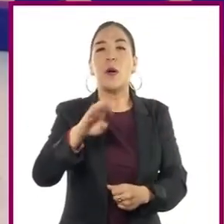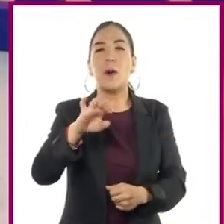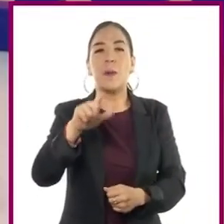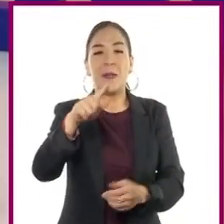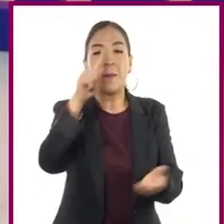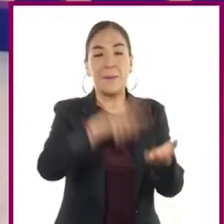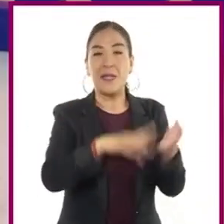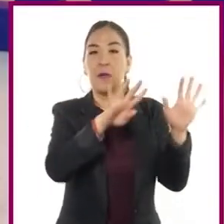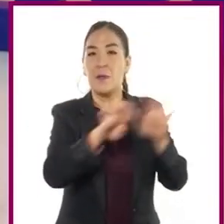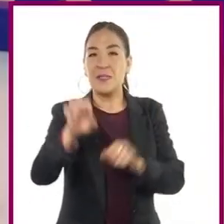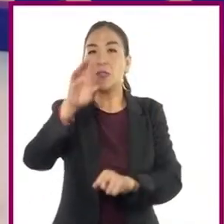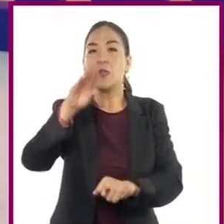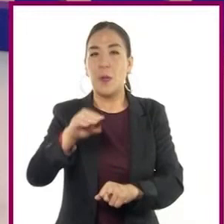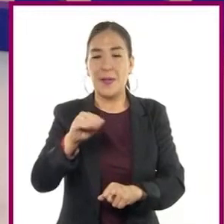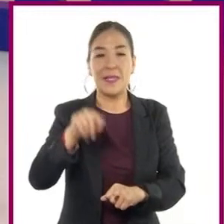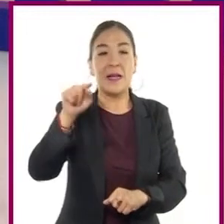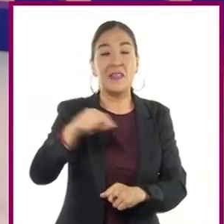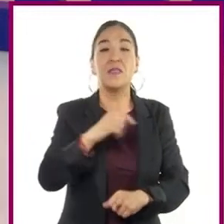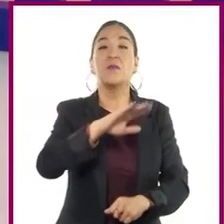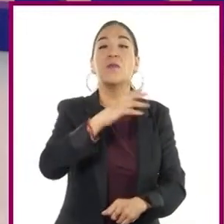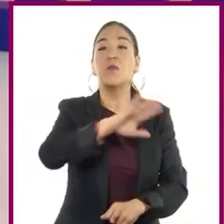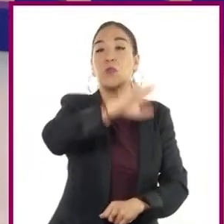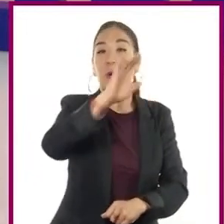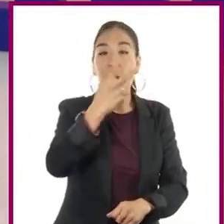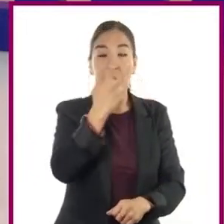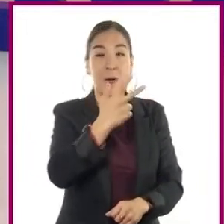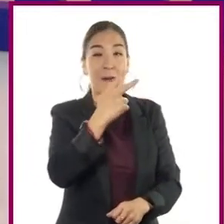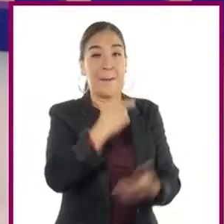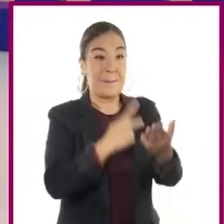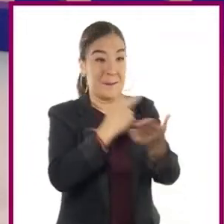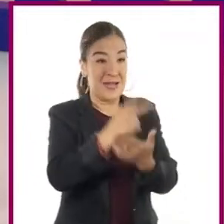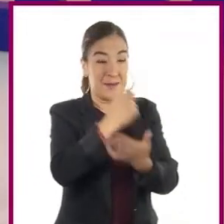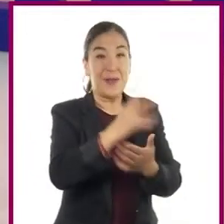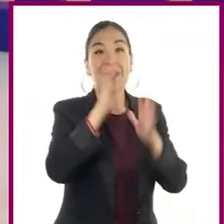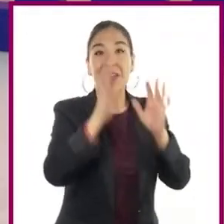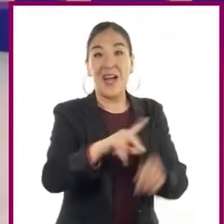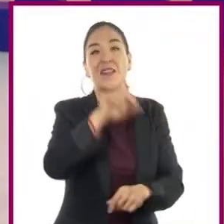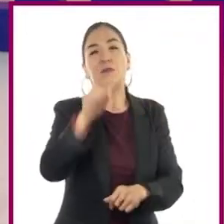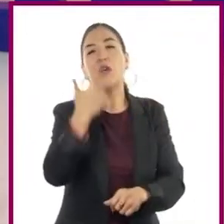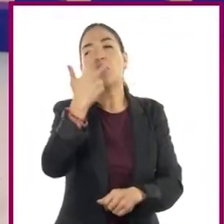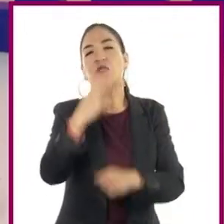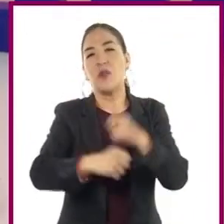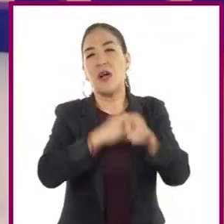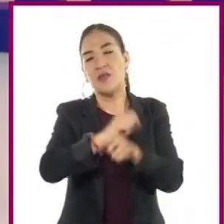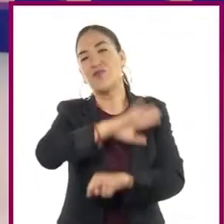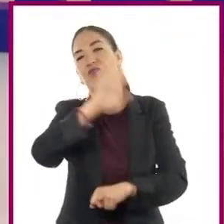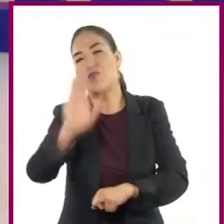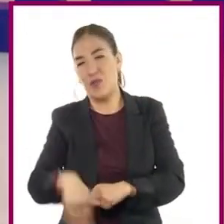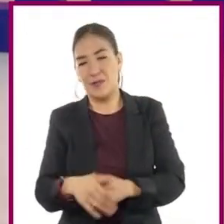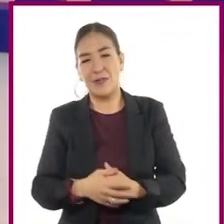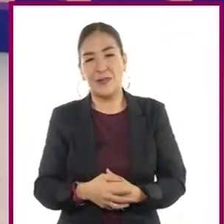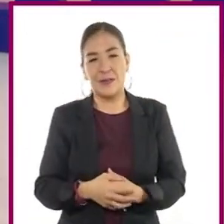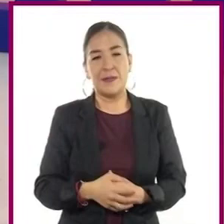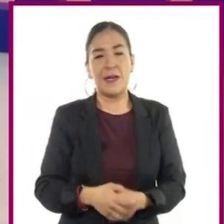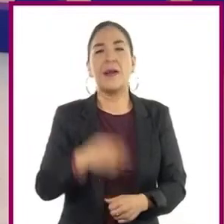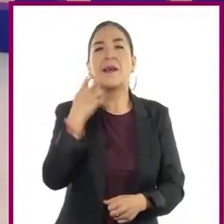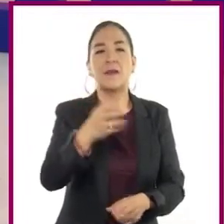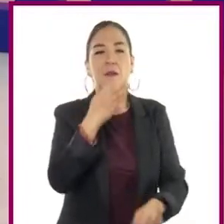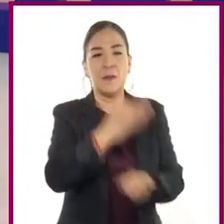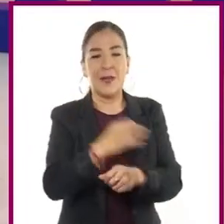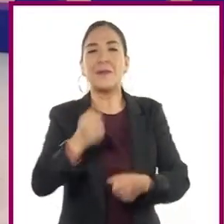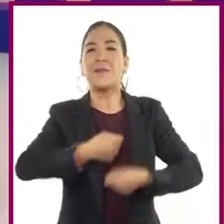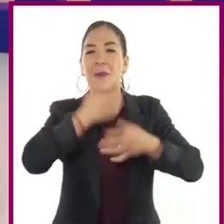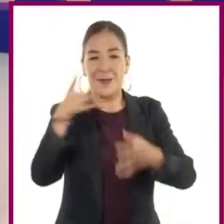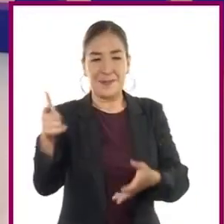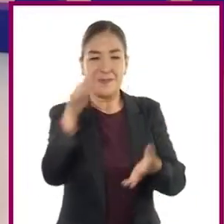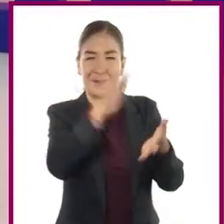1990, que murió 8 años después de recibirlo. Disfrutemos el siguiente poema. ¿Me ayudas a